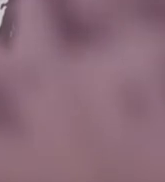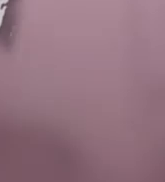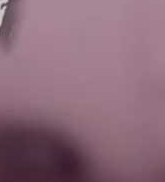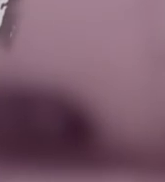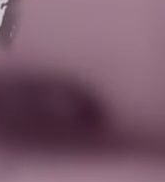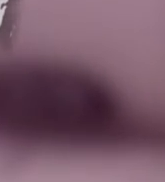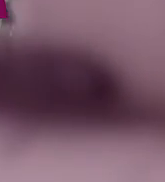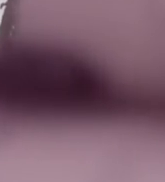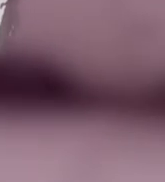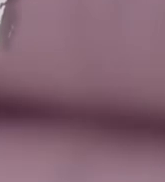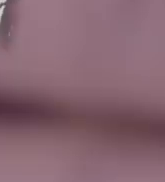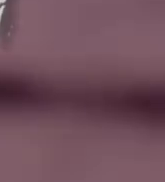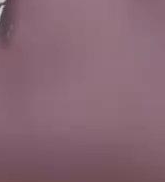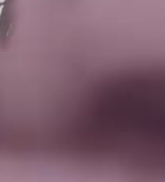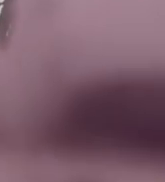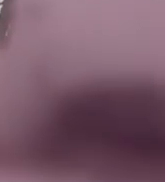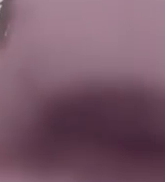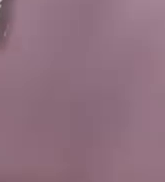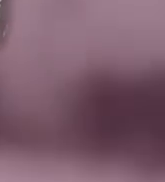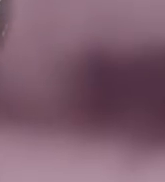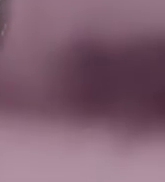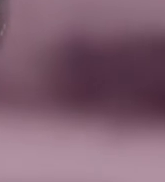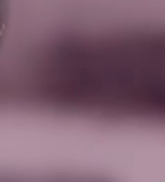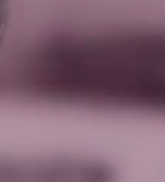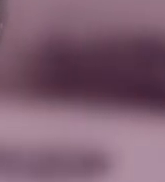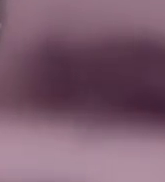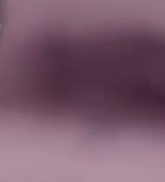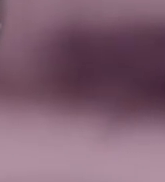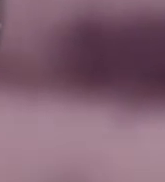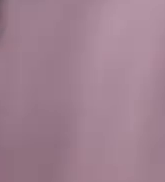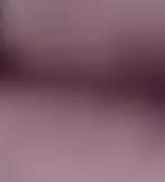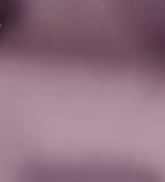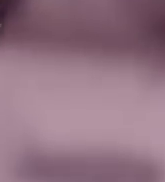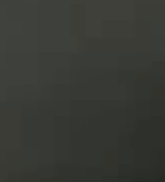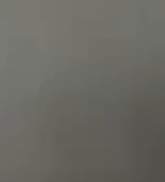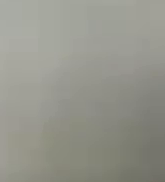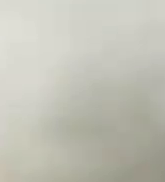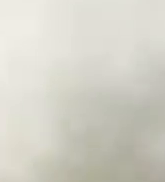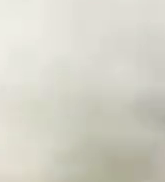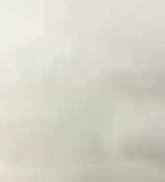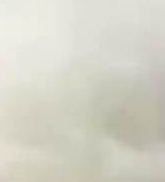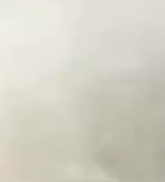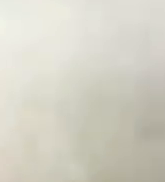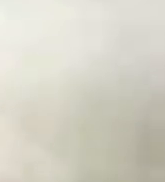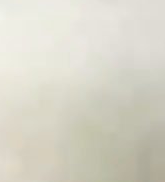elecciones 2018 cobertura especial